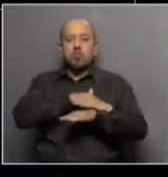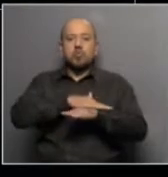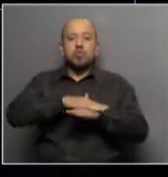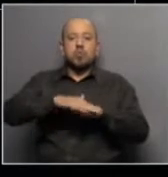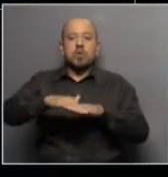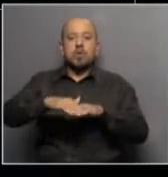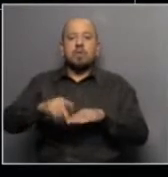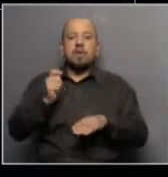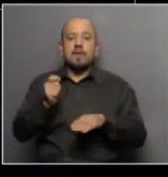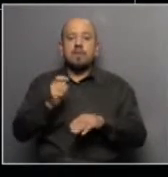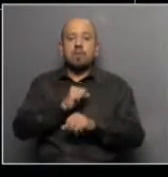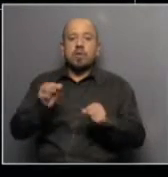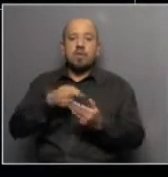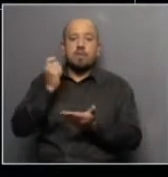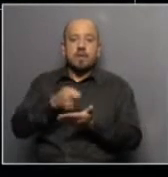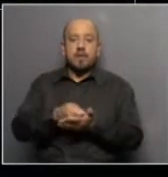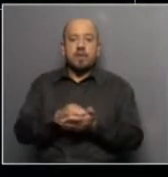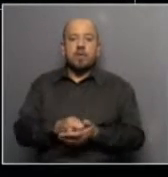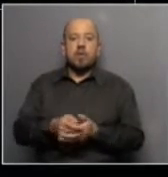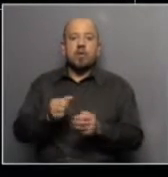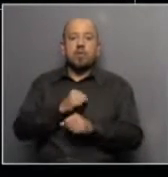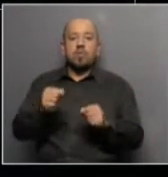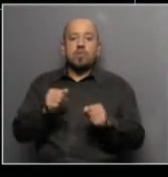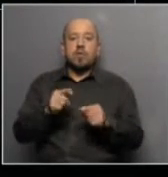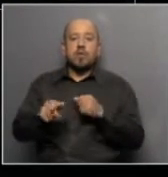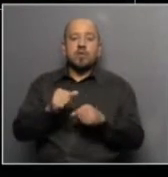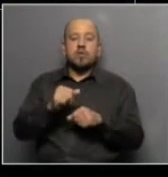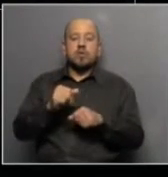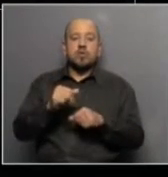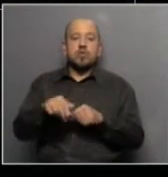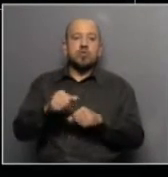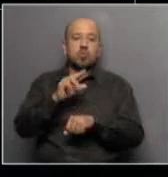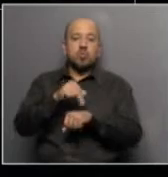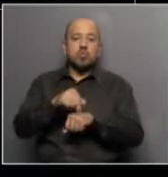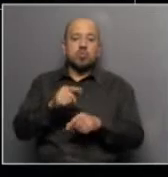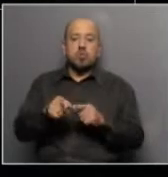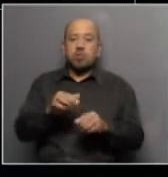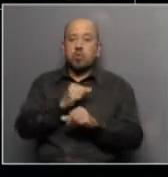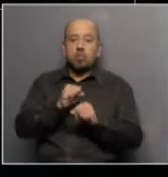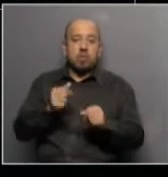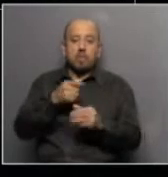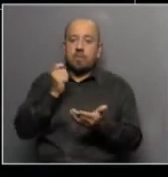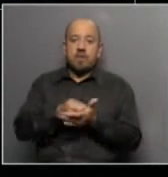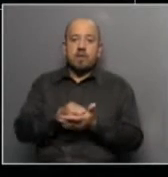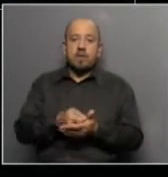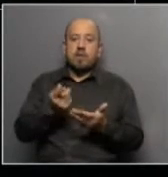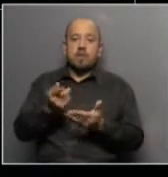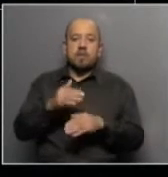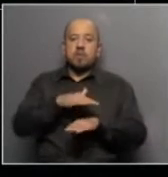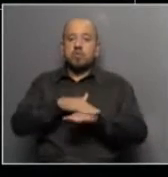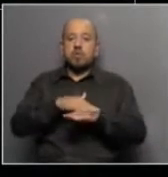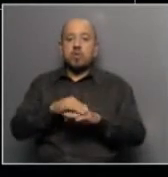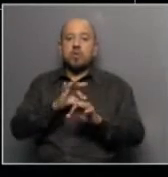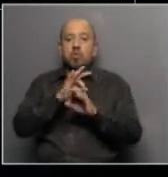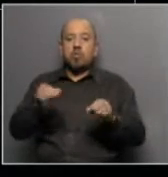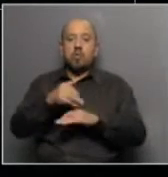son para aquellos que los pueden pagar y además también pueden excluir su uso a otros sectores. Y los que no pueden pagar por los suelos, bueno, o terminan en